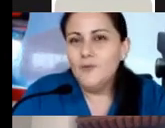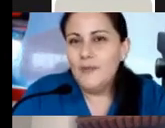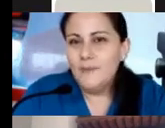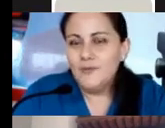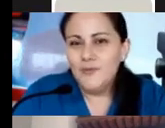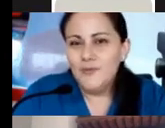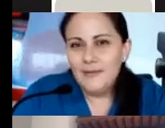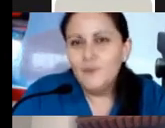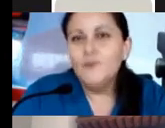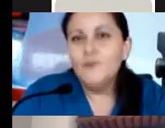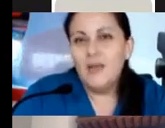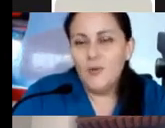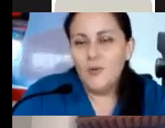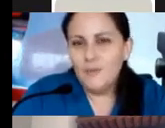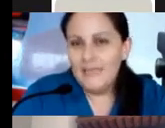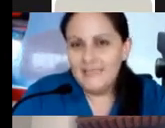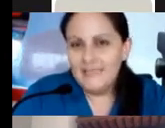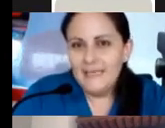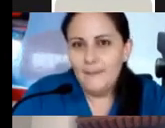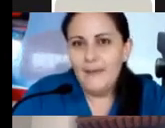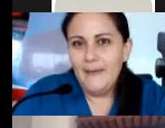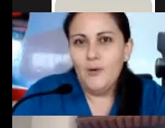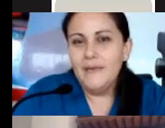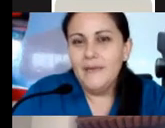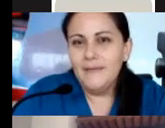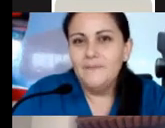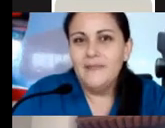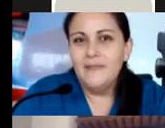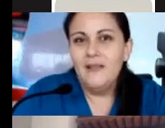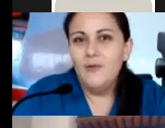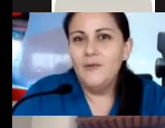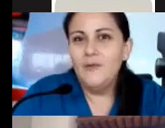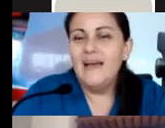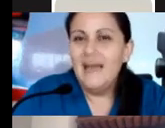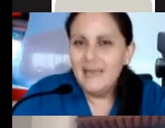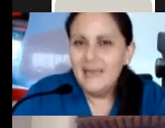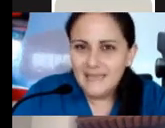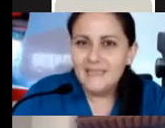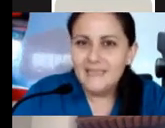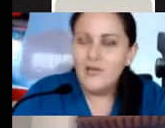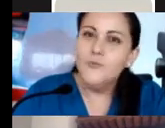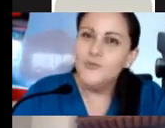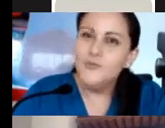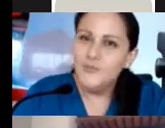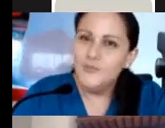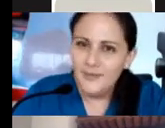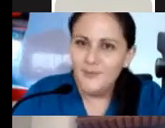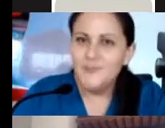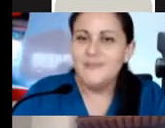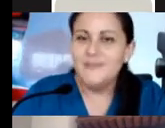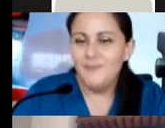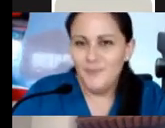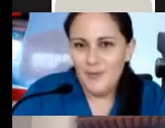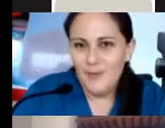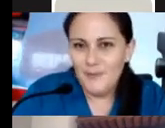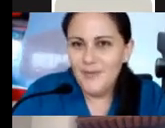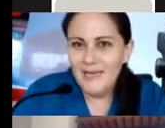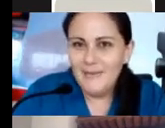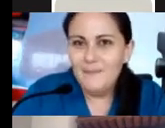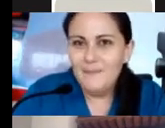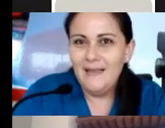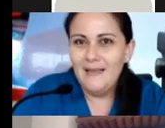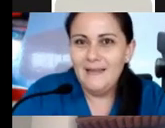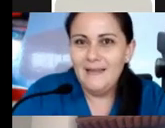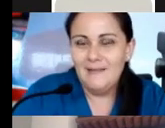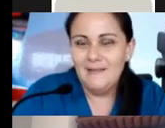Cuando la persona usa la silla para comer, lo ideal es que así como usted o la